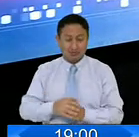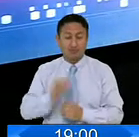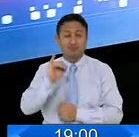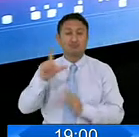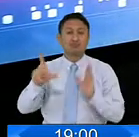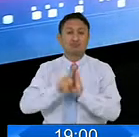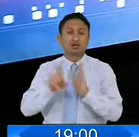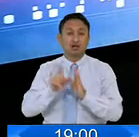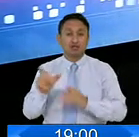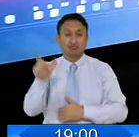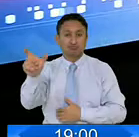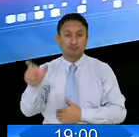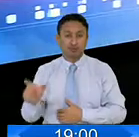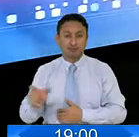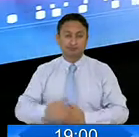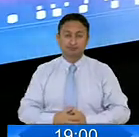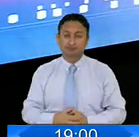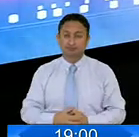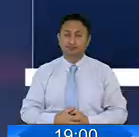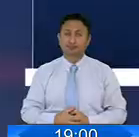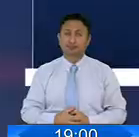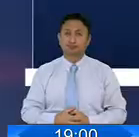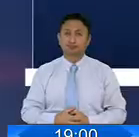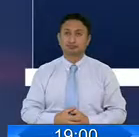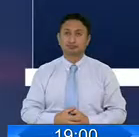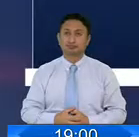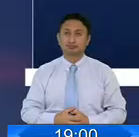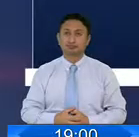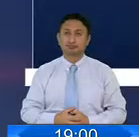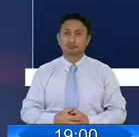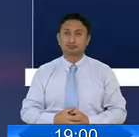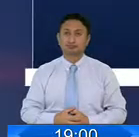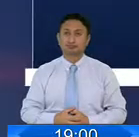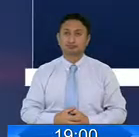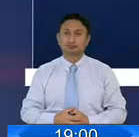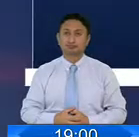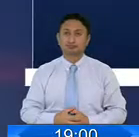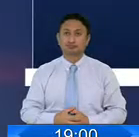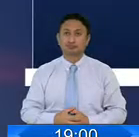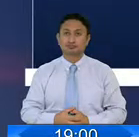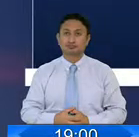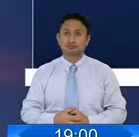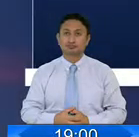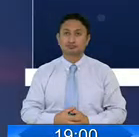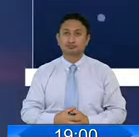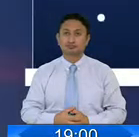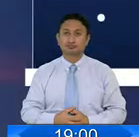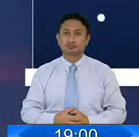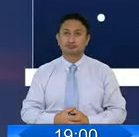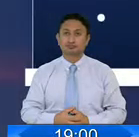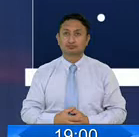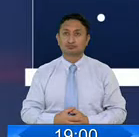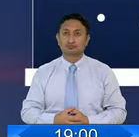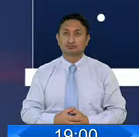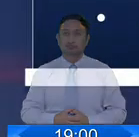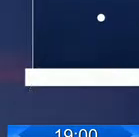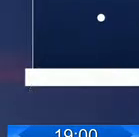de manera fraudulenta. Entre el 11 de marzo y el 30 de junio de 2020 se